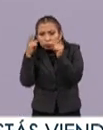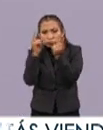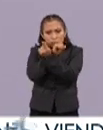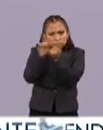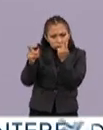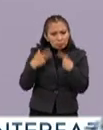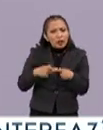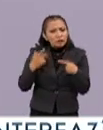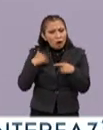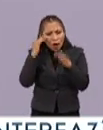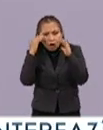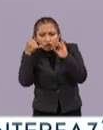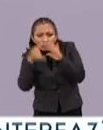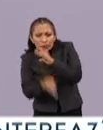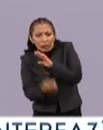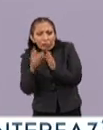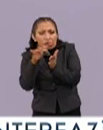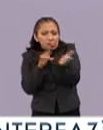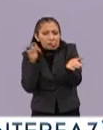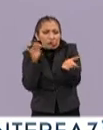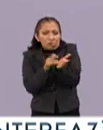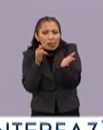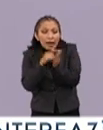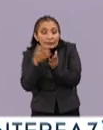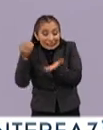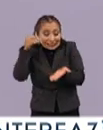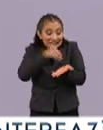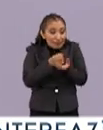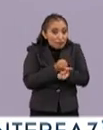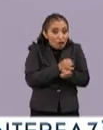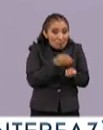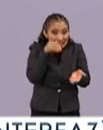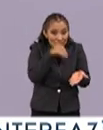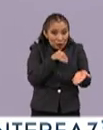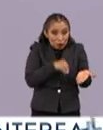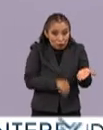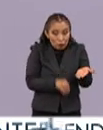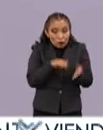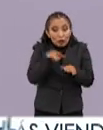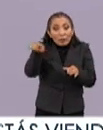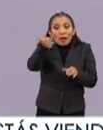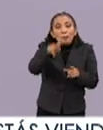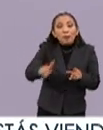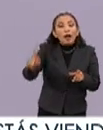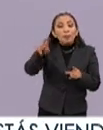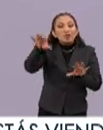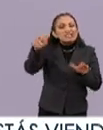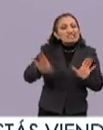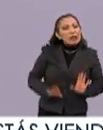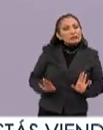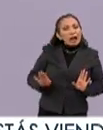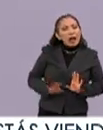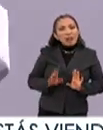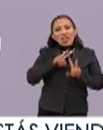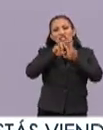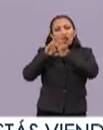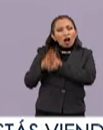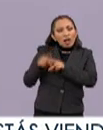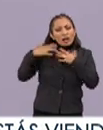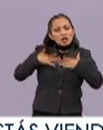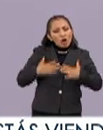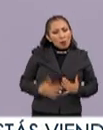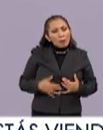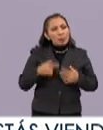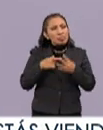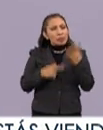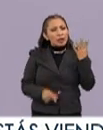conviven con la gente, y son los que de alguna forma nos comparten la información sobre los diferentes rasgos de gastronomía,